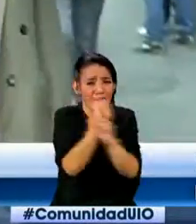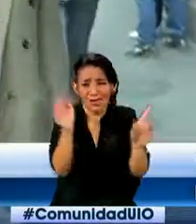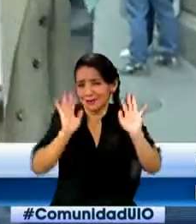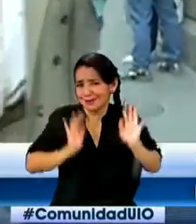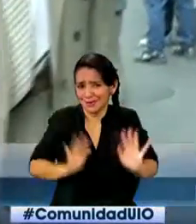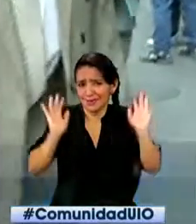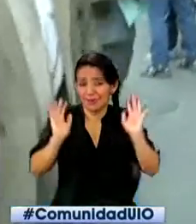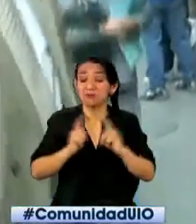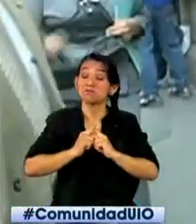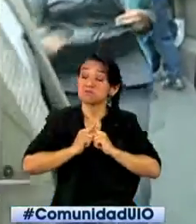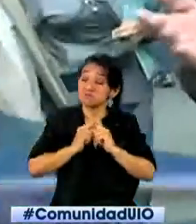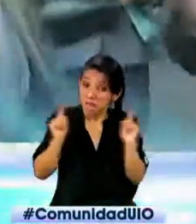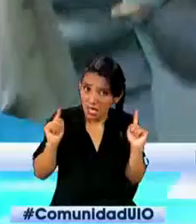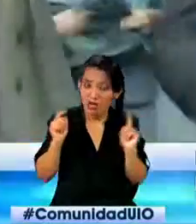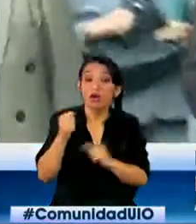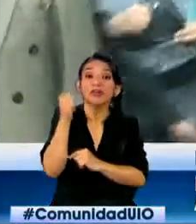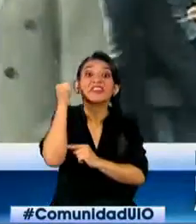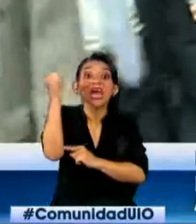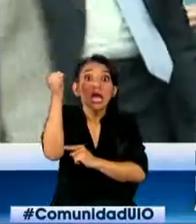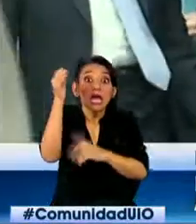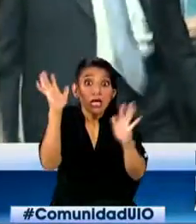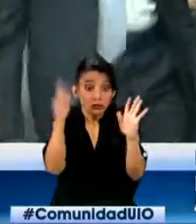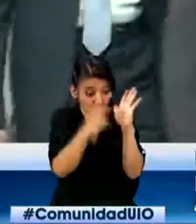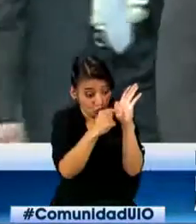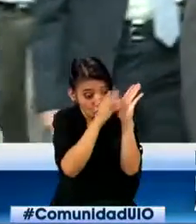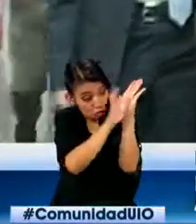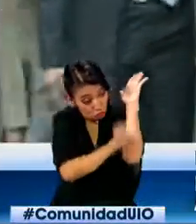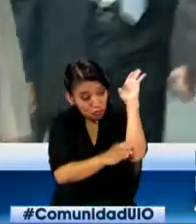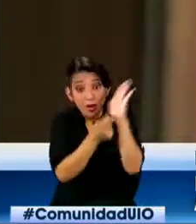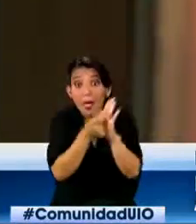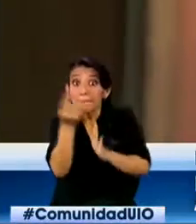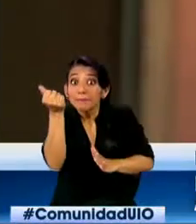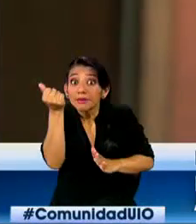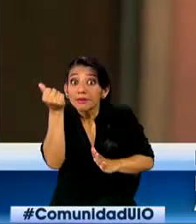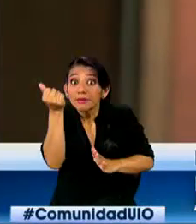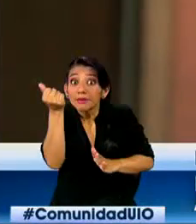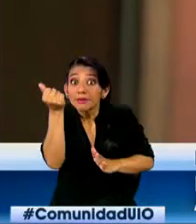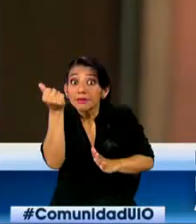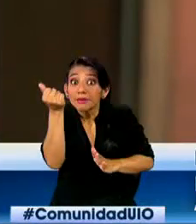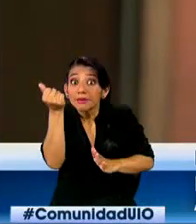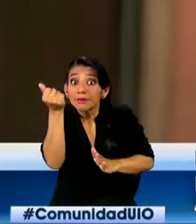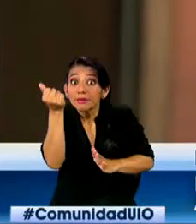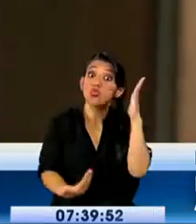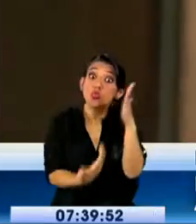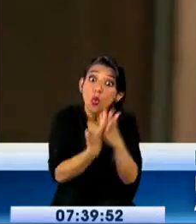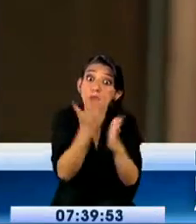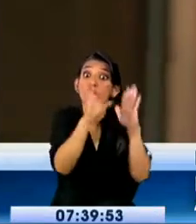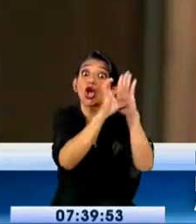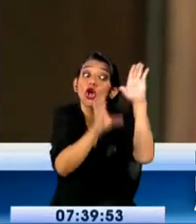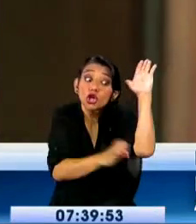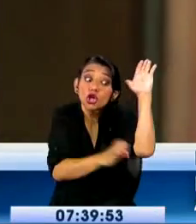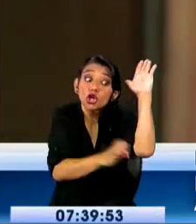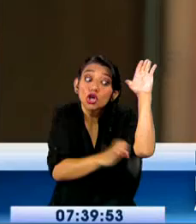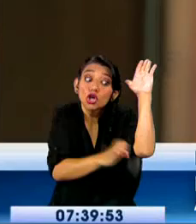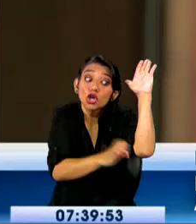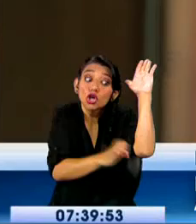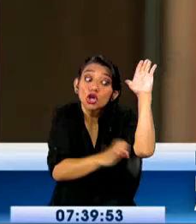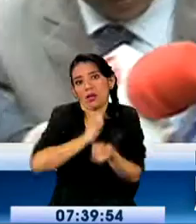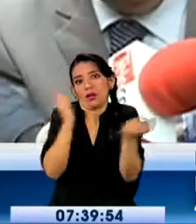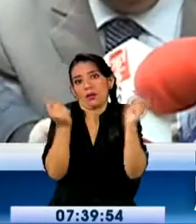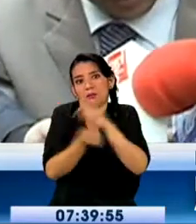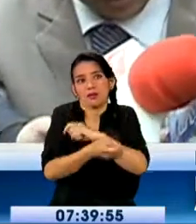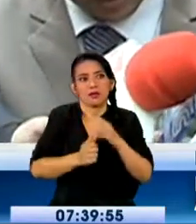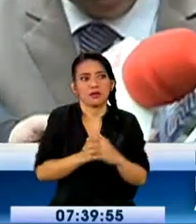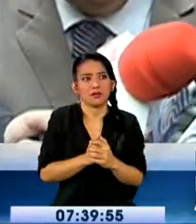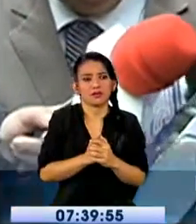llana. Pero aclara que al ser un derecho adquirido, no se lo puede eliminar. Tan solo una nueva constituyente podría cambiar este derecho. No